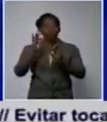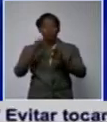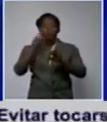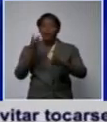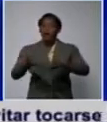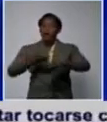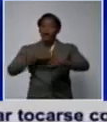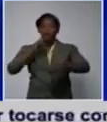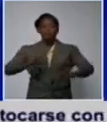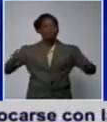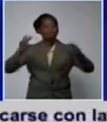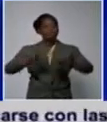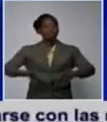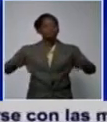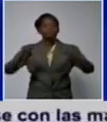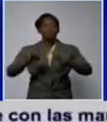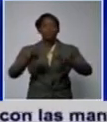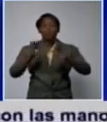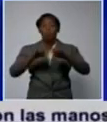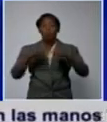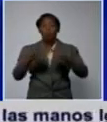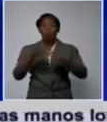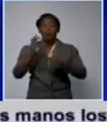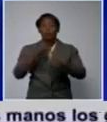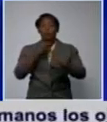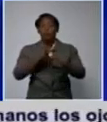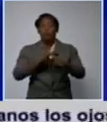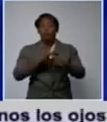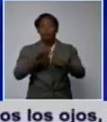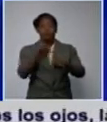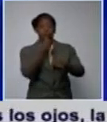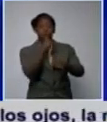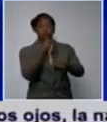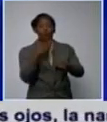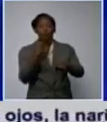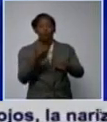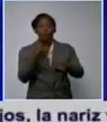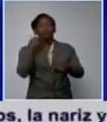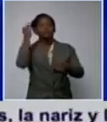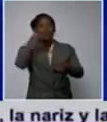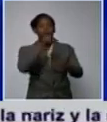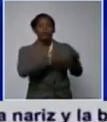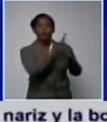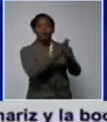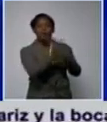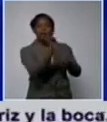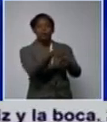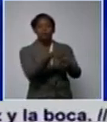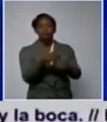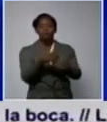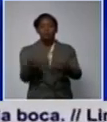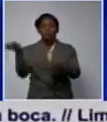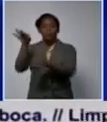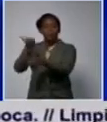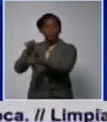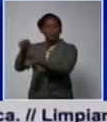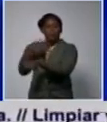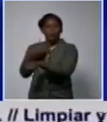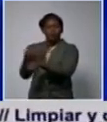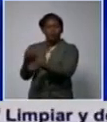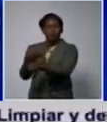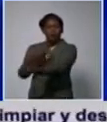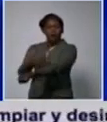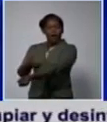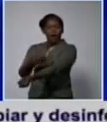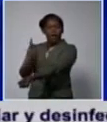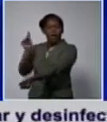que explicar, todo el mundo las conoce, el test de antígeno, el PCR. Y para el dengue, el test de IgM,